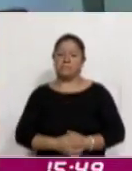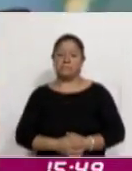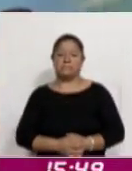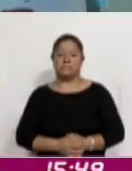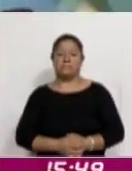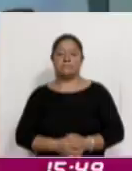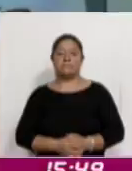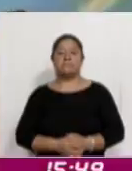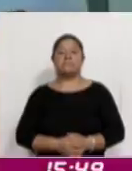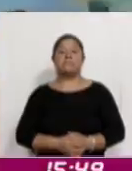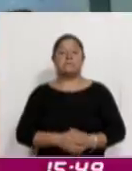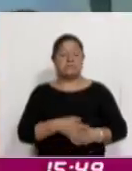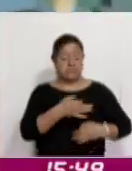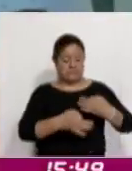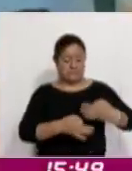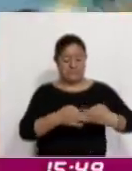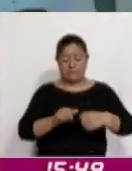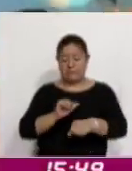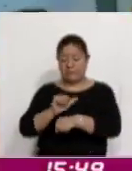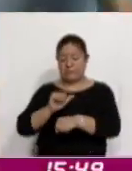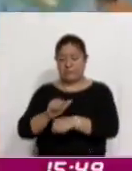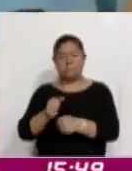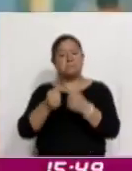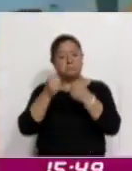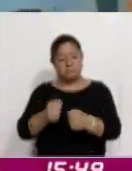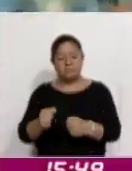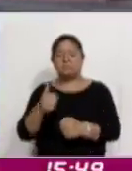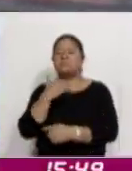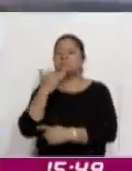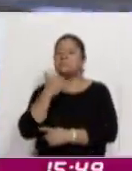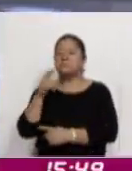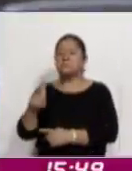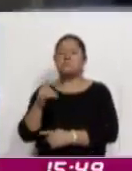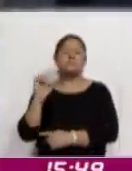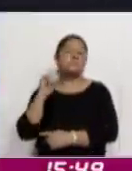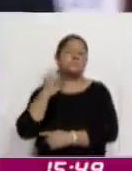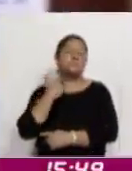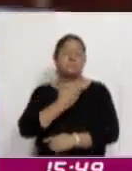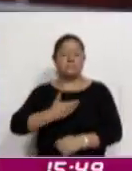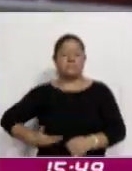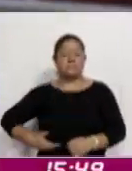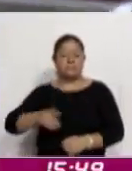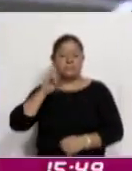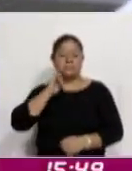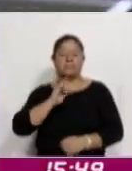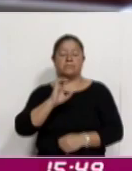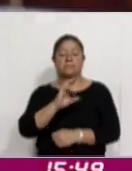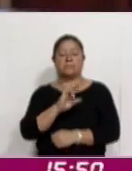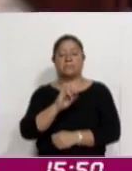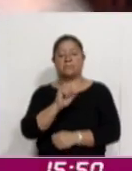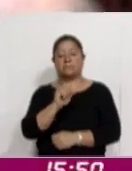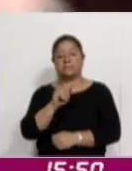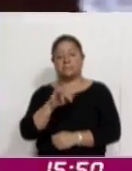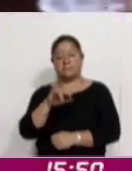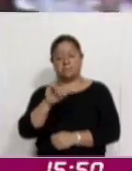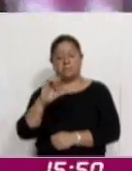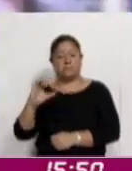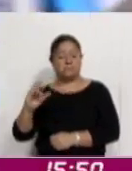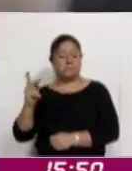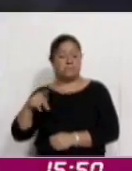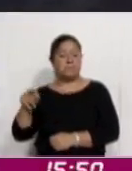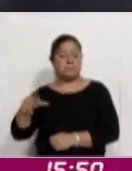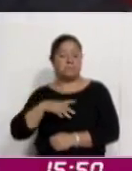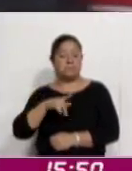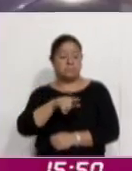Un tribunal argentino confirmó la condena por corrupción contra la expresidenta Cristina Kirchner. La Cámara Federal de Casación